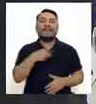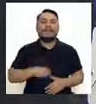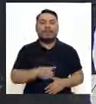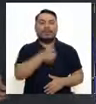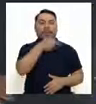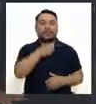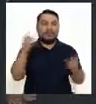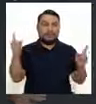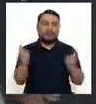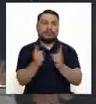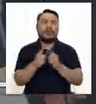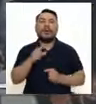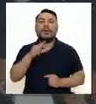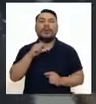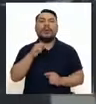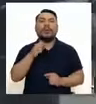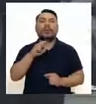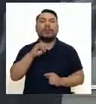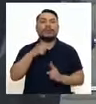Ministros, Gustavo